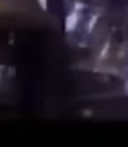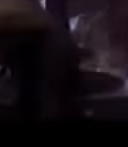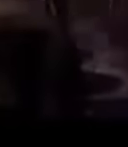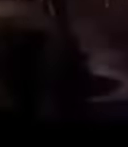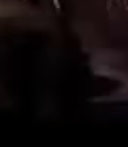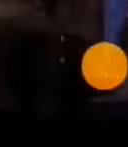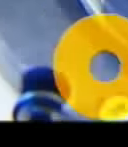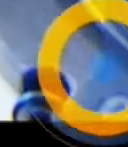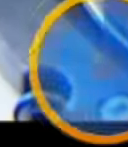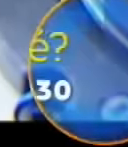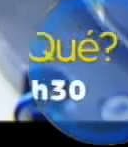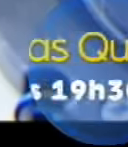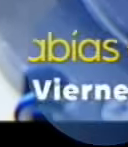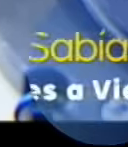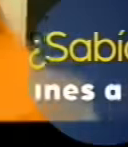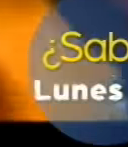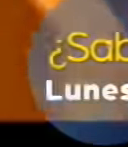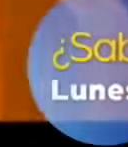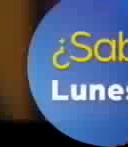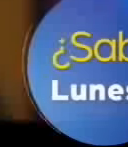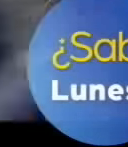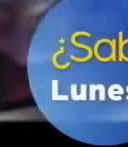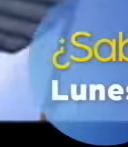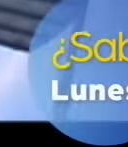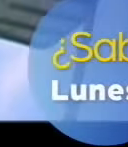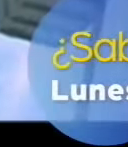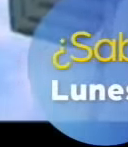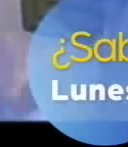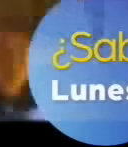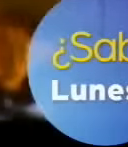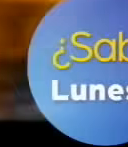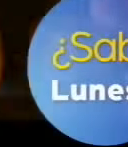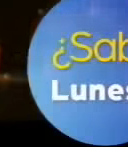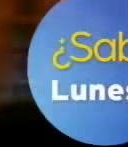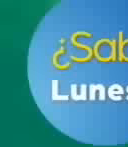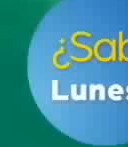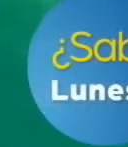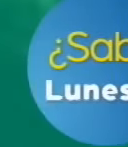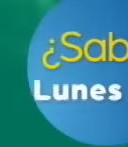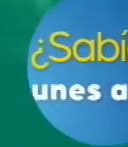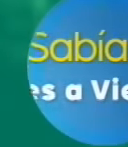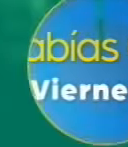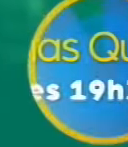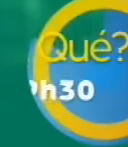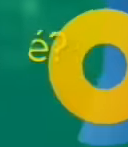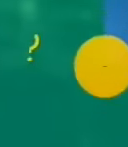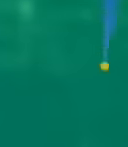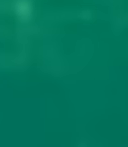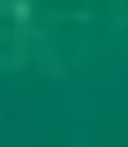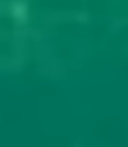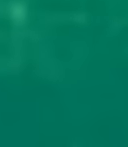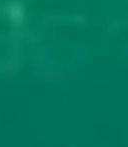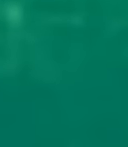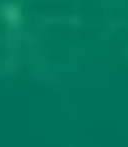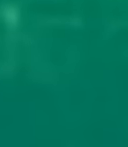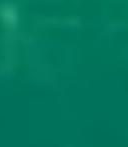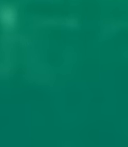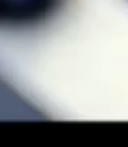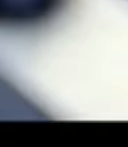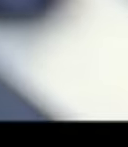tecnología y las grandes ideas que hacen girar al mundo. Aprenda cómo funciona. ¿Sabías que? De lunes a